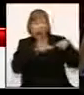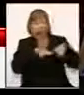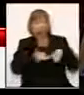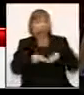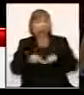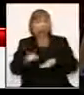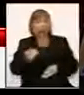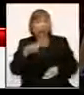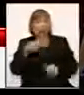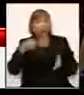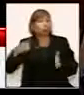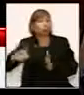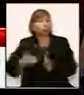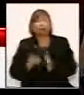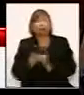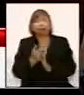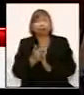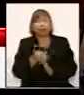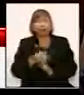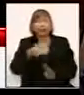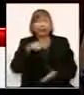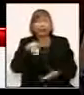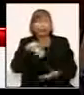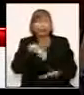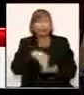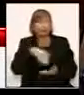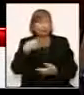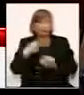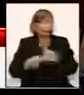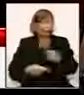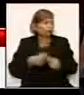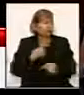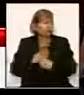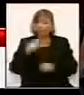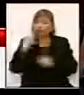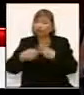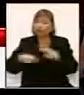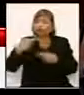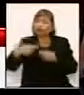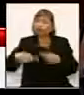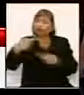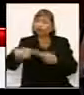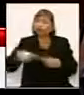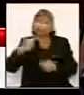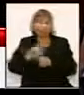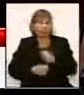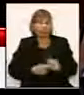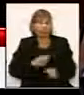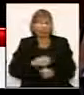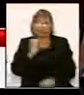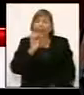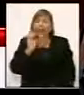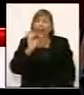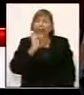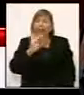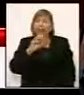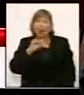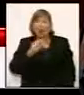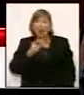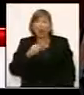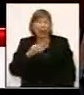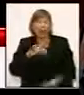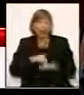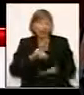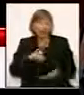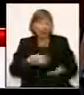central es un tema que se viene todos los años, o prácticamente, bueno, cada enero, febrero, marzo.